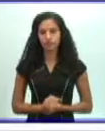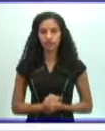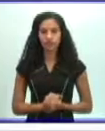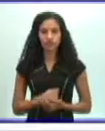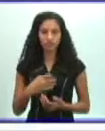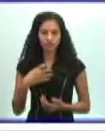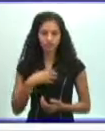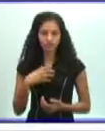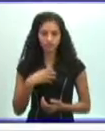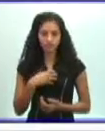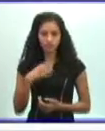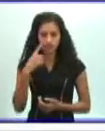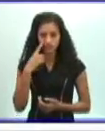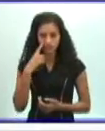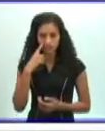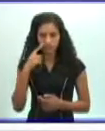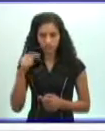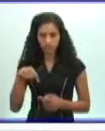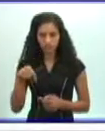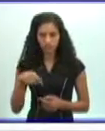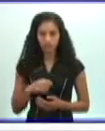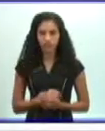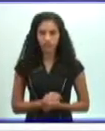aplicamos lo que acabamos de conocer,